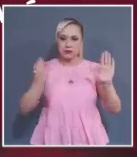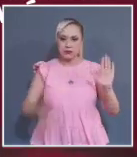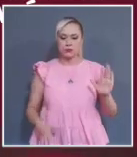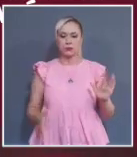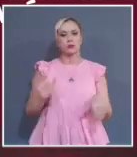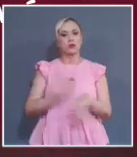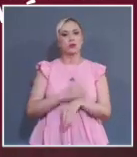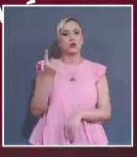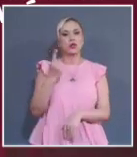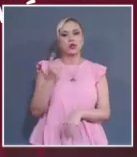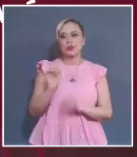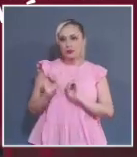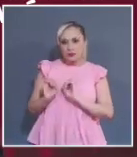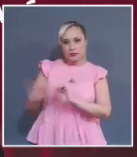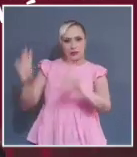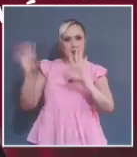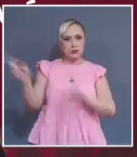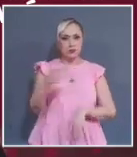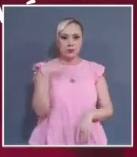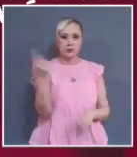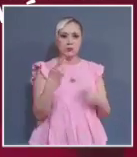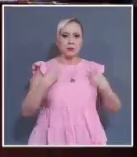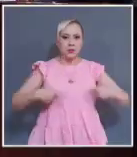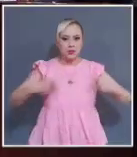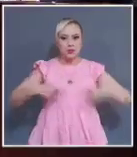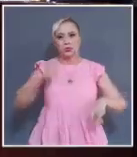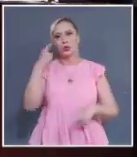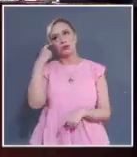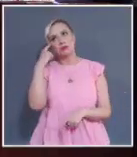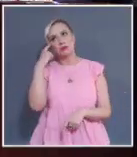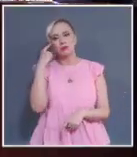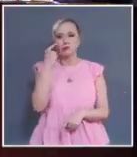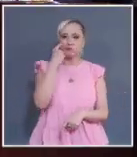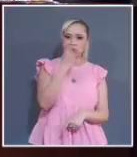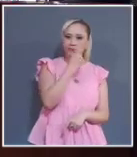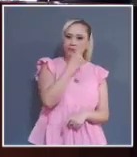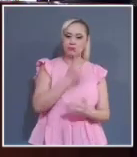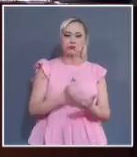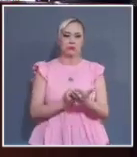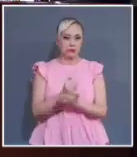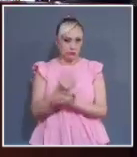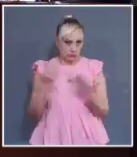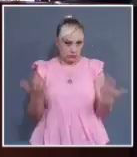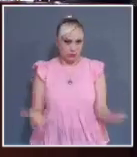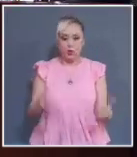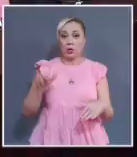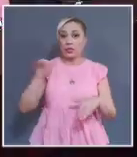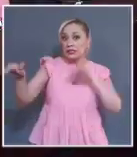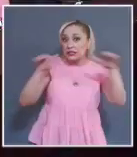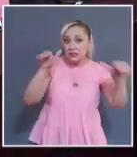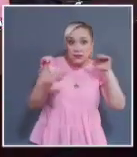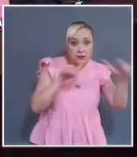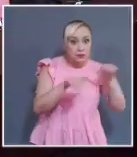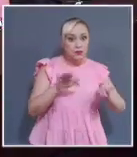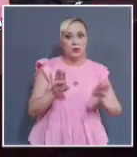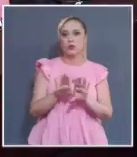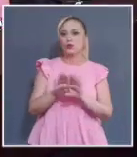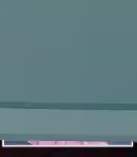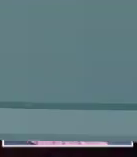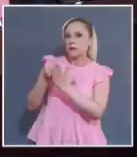e imparcialidad que deben regir en los procesos electorales y porque existe el riesgo de que dichas conductas se repitan en el